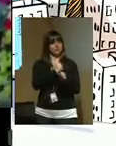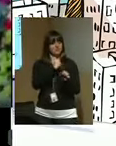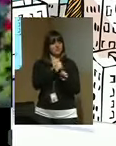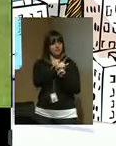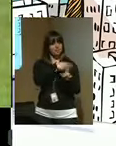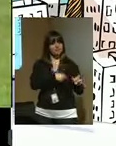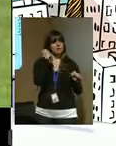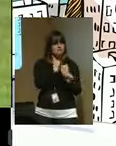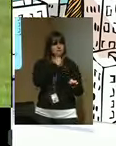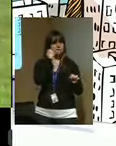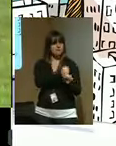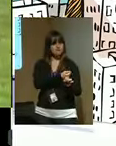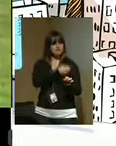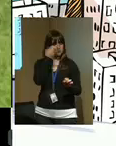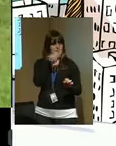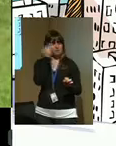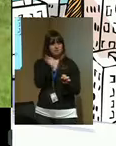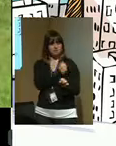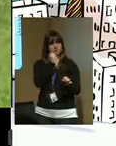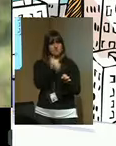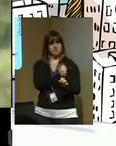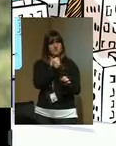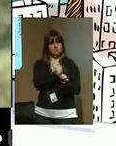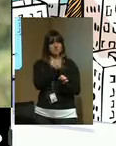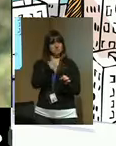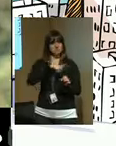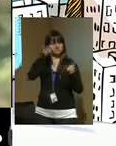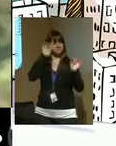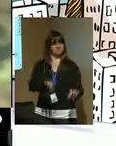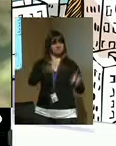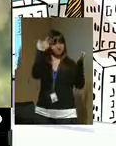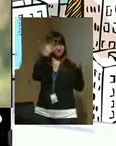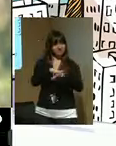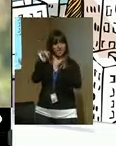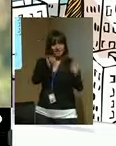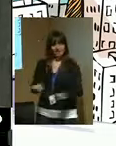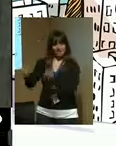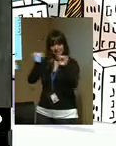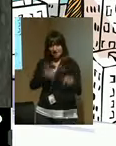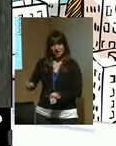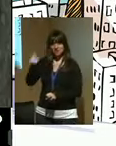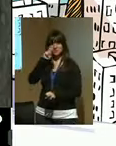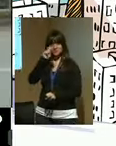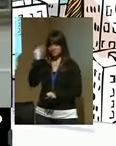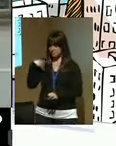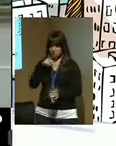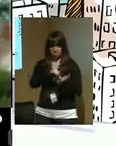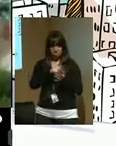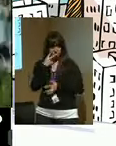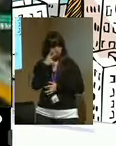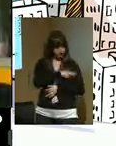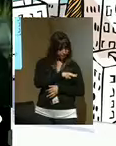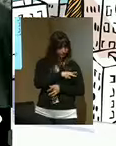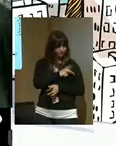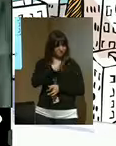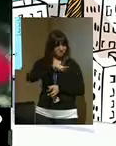tan intenso, tan interesante, de ser pioneros en defender a un turista, a un extranjero que visita la ciudad,